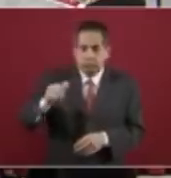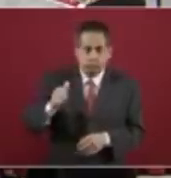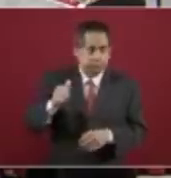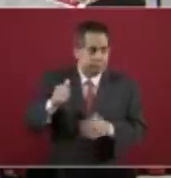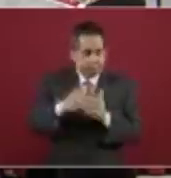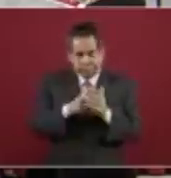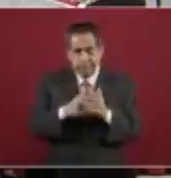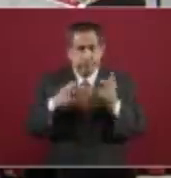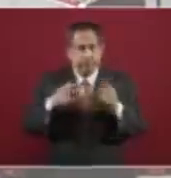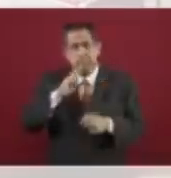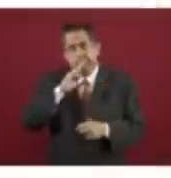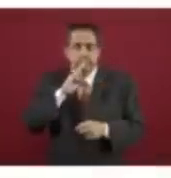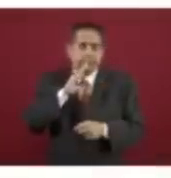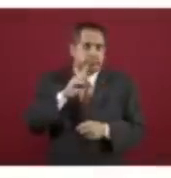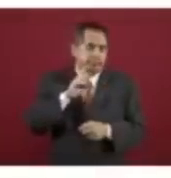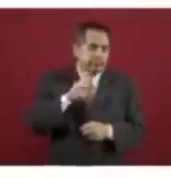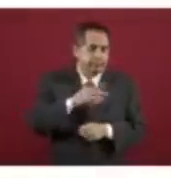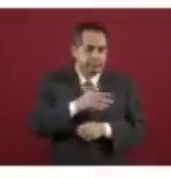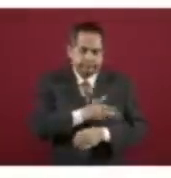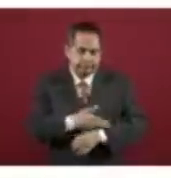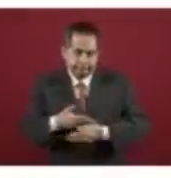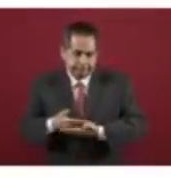madres de familia y